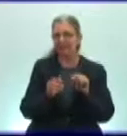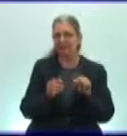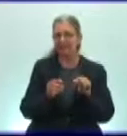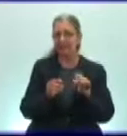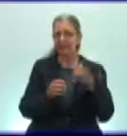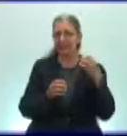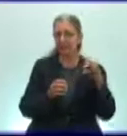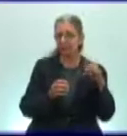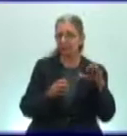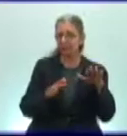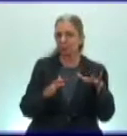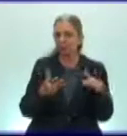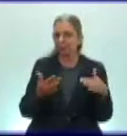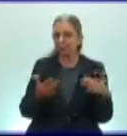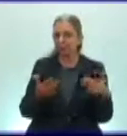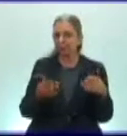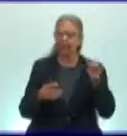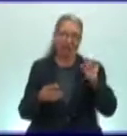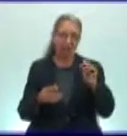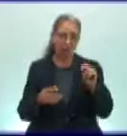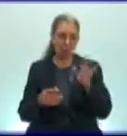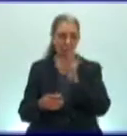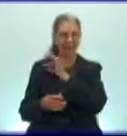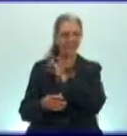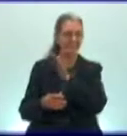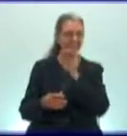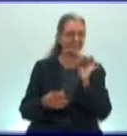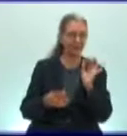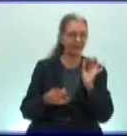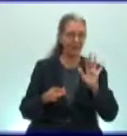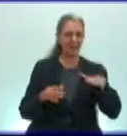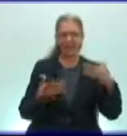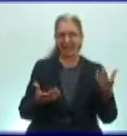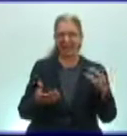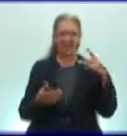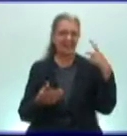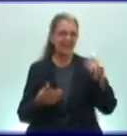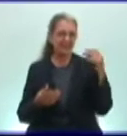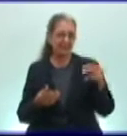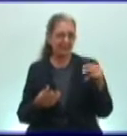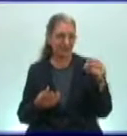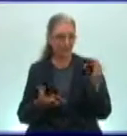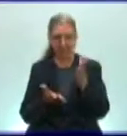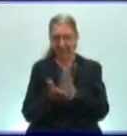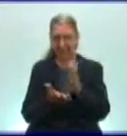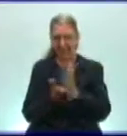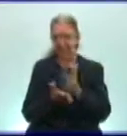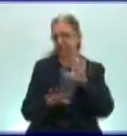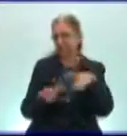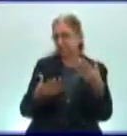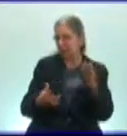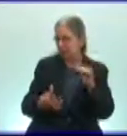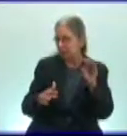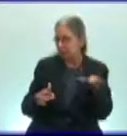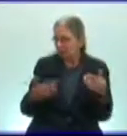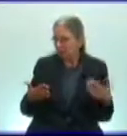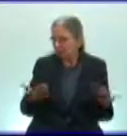distribuciones, quiero invitarlos a realizar el primer ejercicio de la clase que dice así.